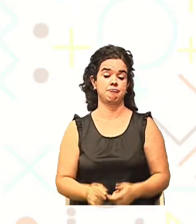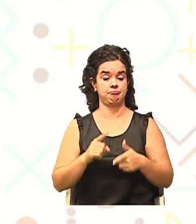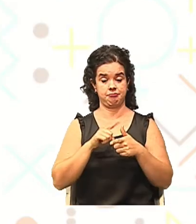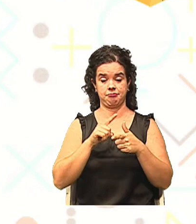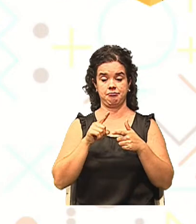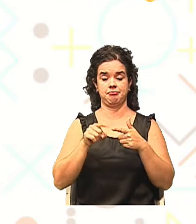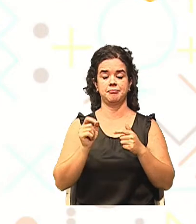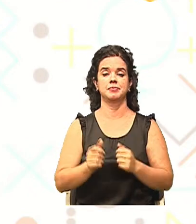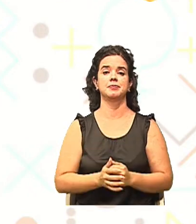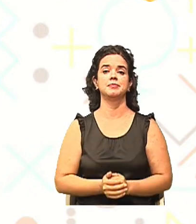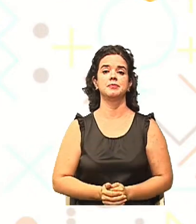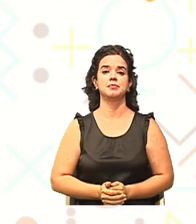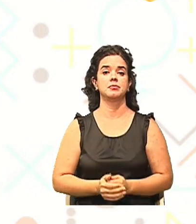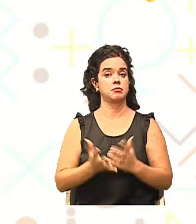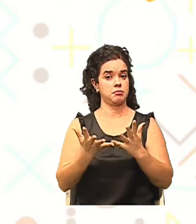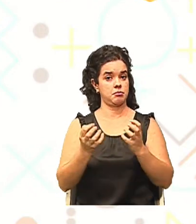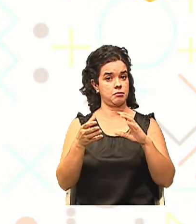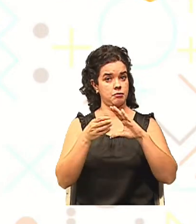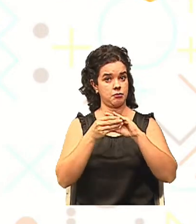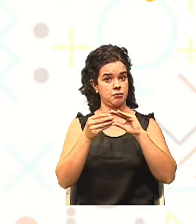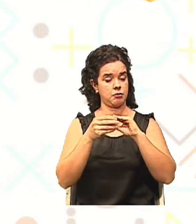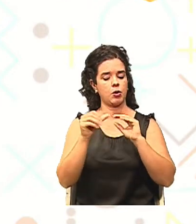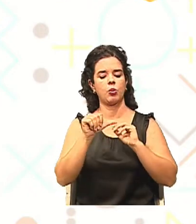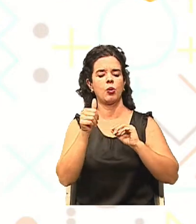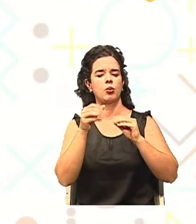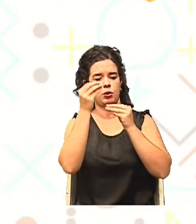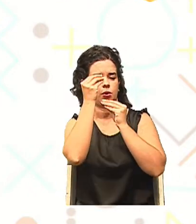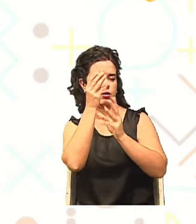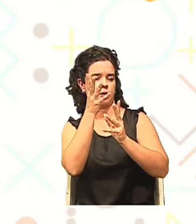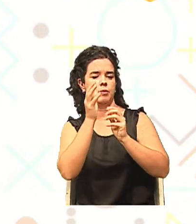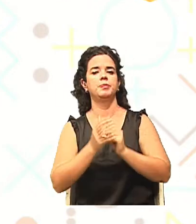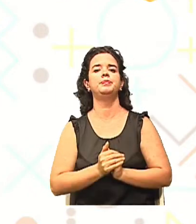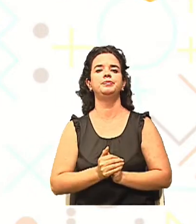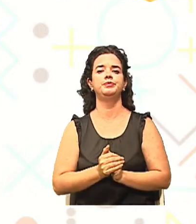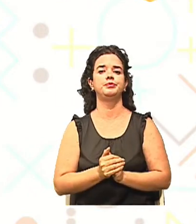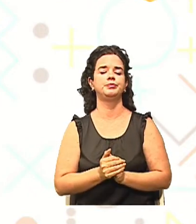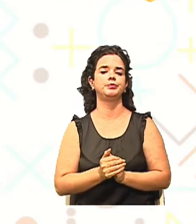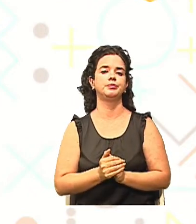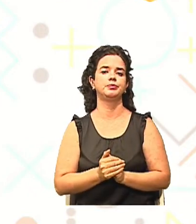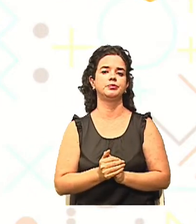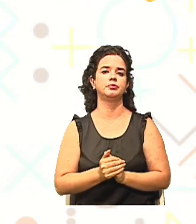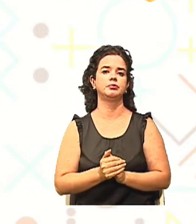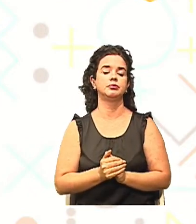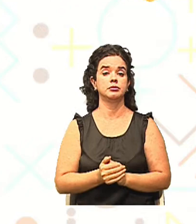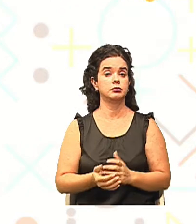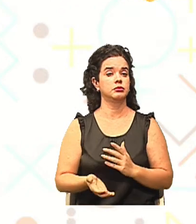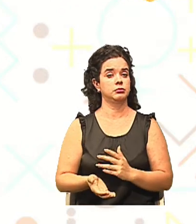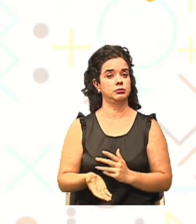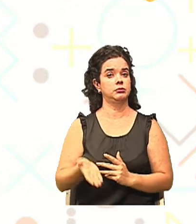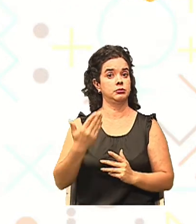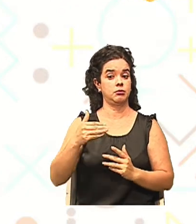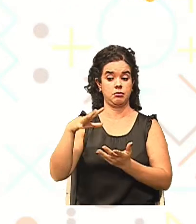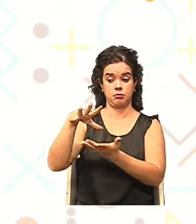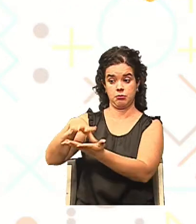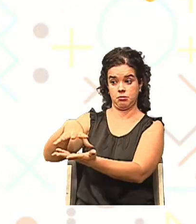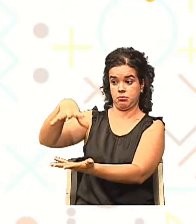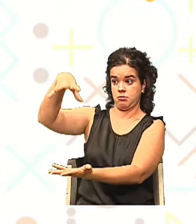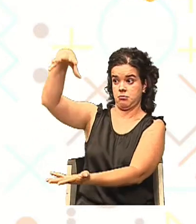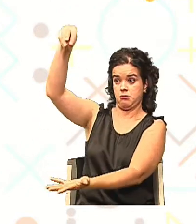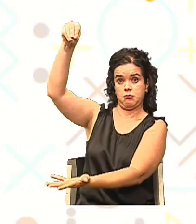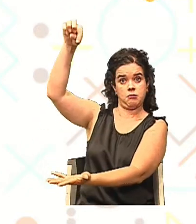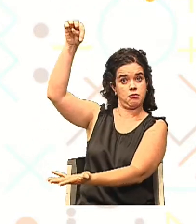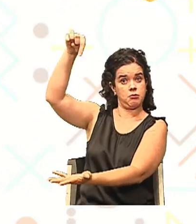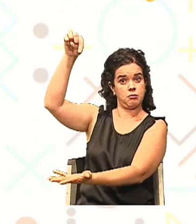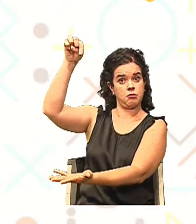Entonces, quiero contarles otro dato. Resulta que inicialmente la Torre Eiffel